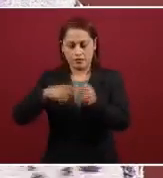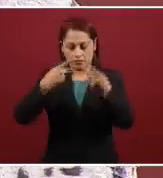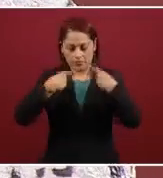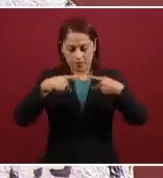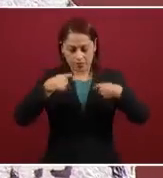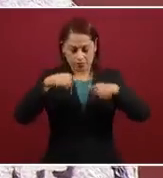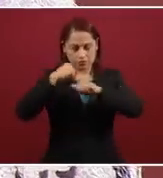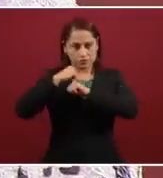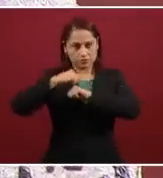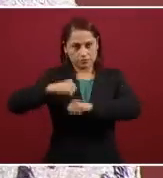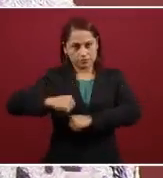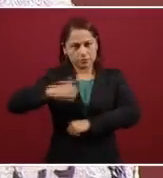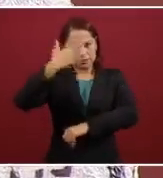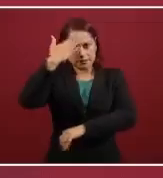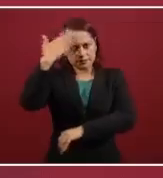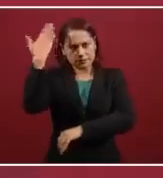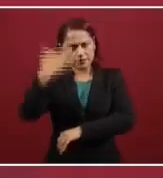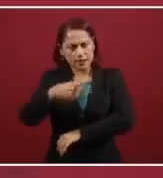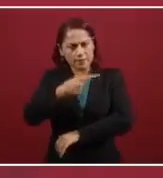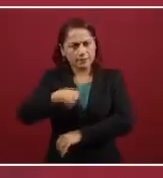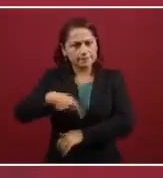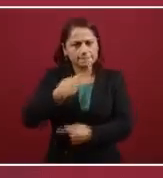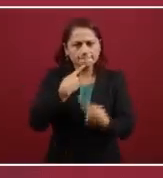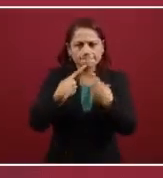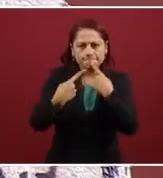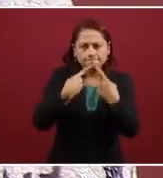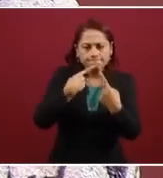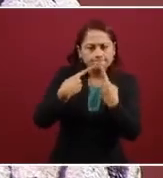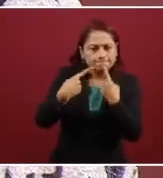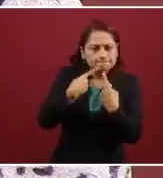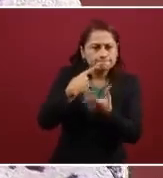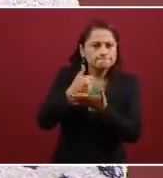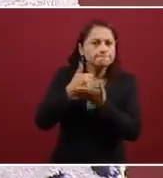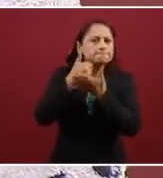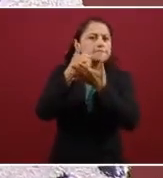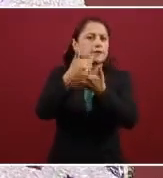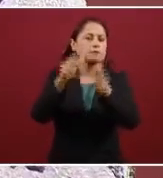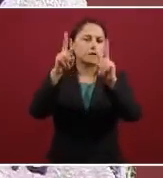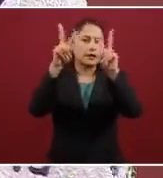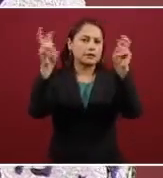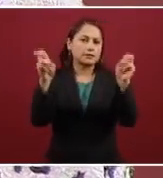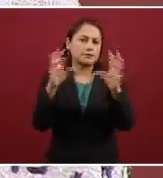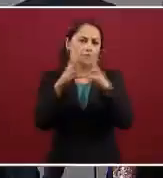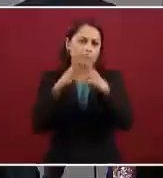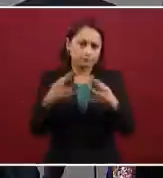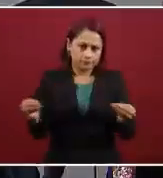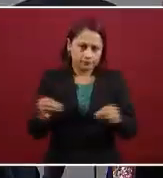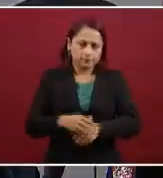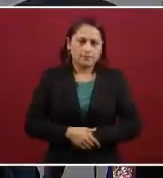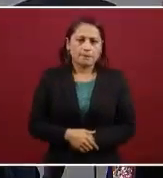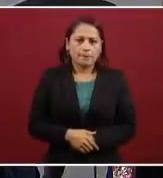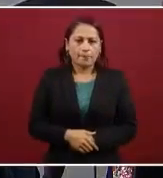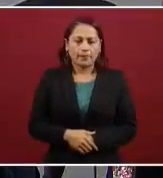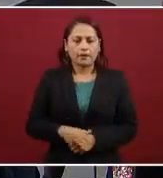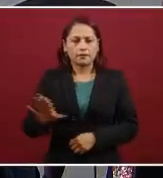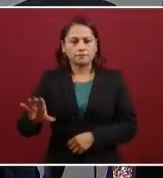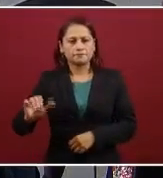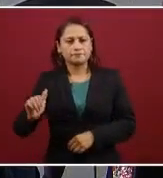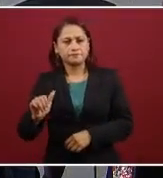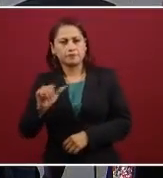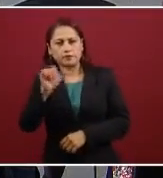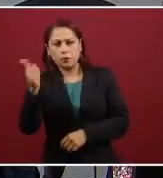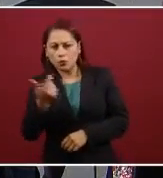la experiencia para desahogar estos temas. Y aprovechando otra cuestión, sí, claro, que tiene que